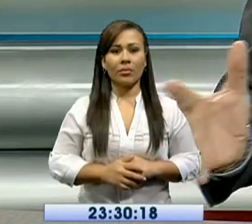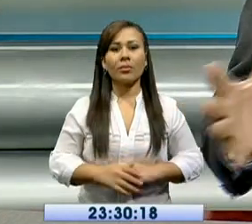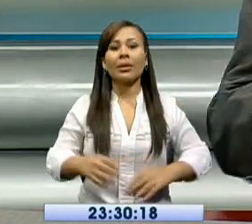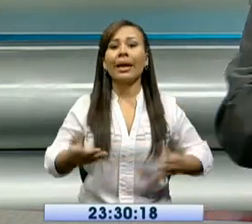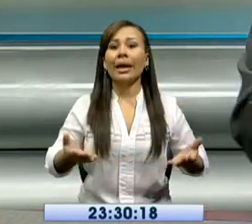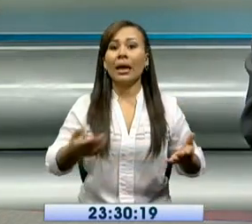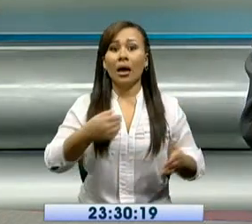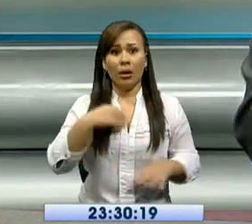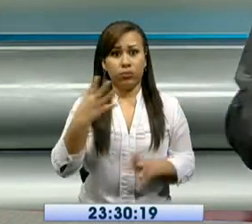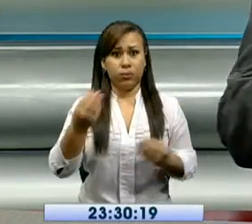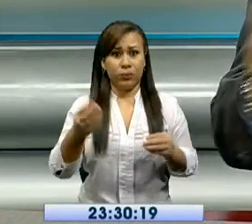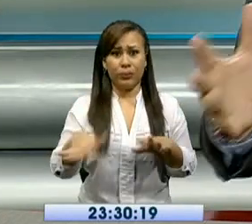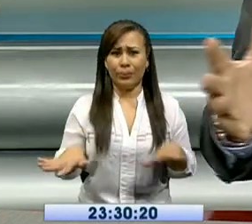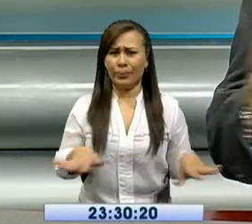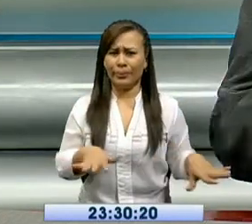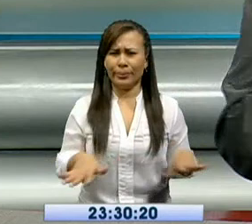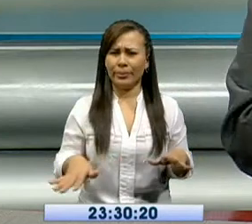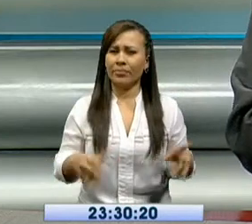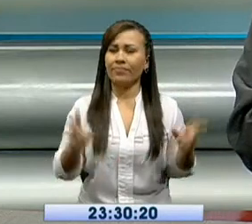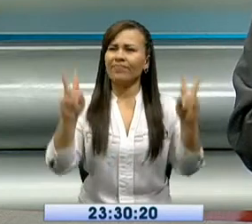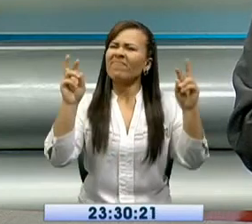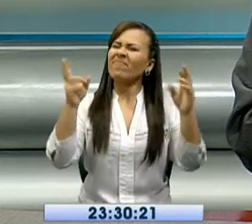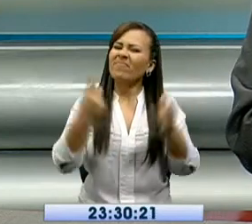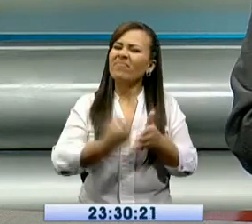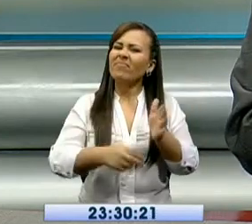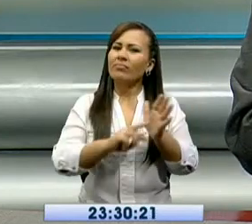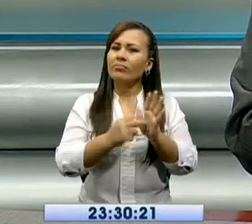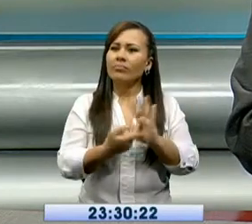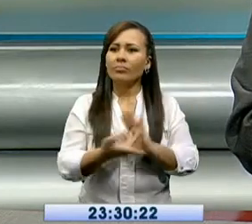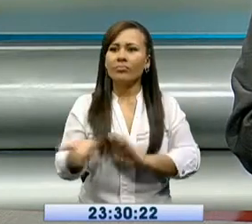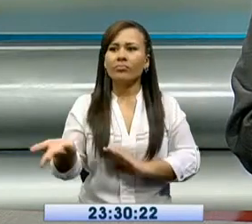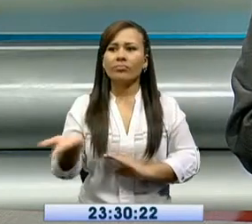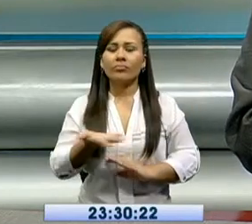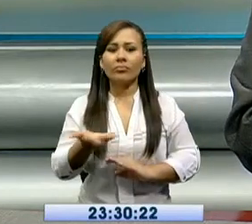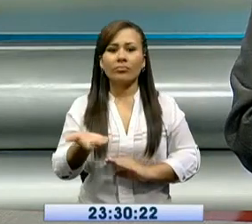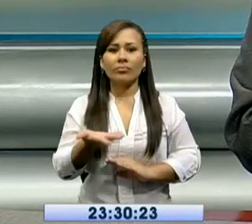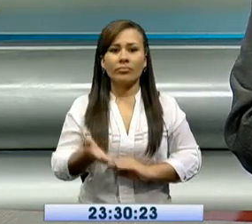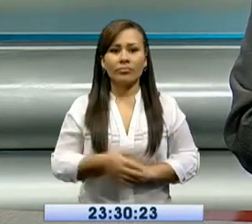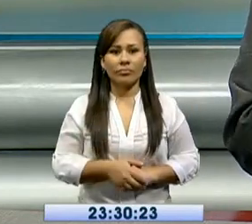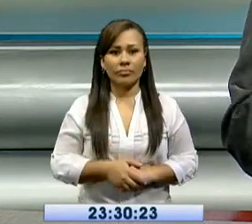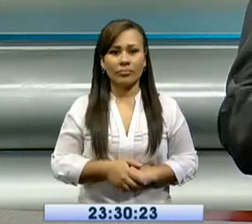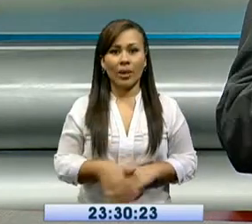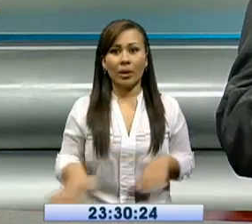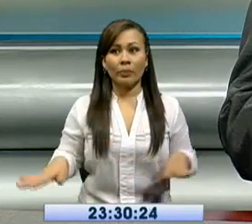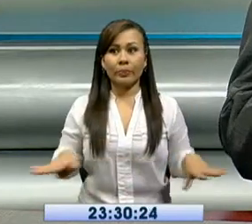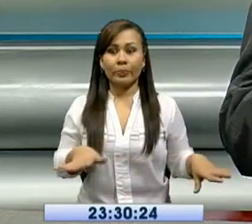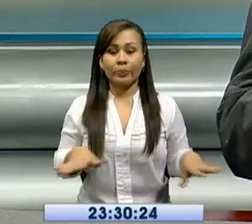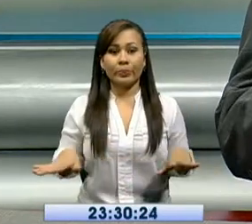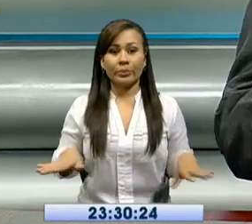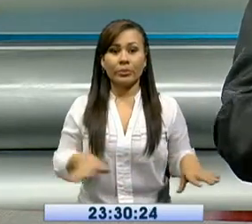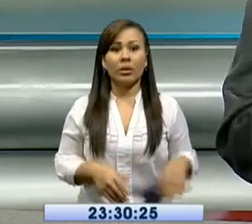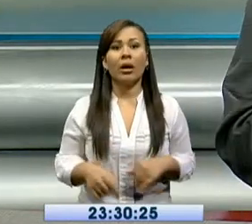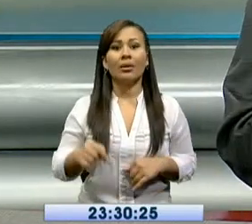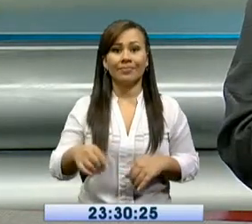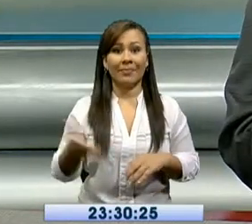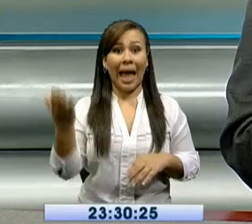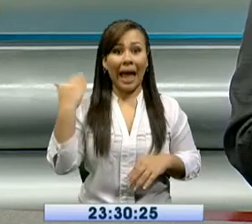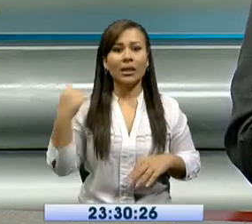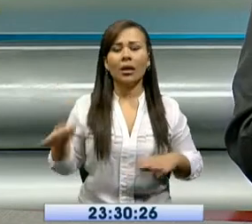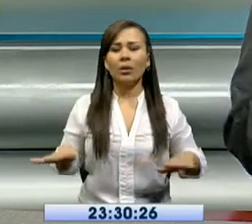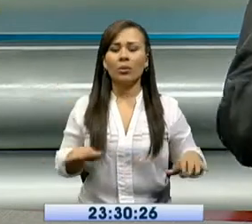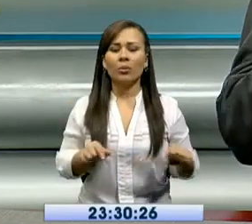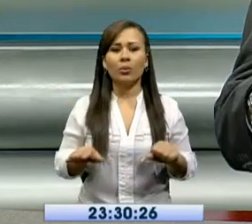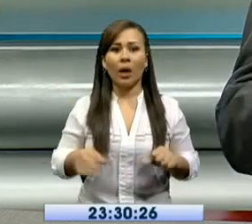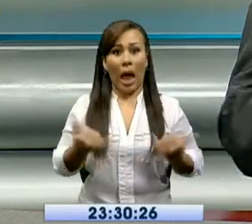terremoto, la magnitud del terremoto que se que tuvo el temblor, que se convirtió en terremoto